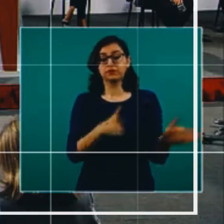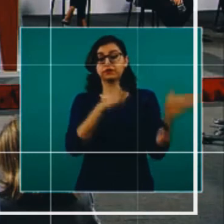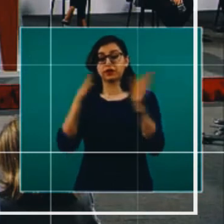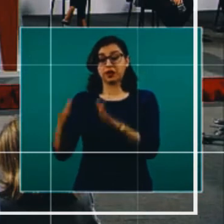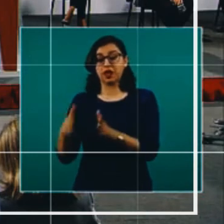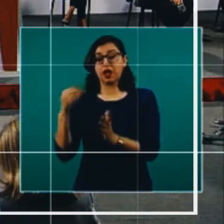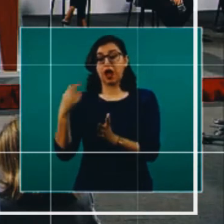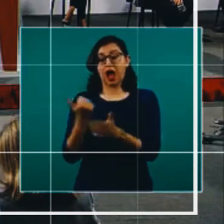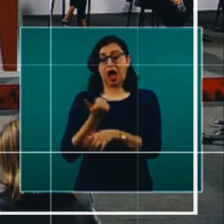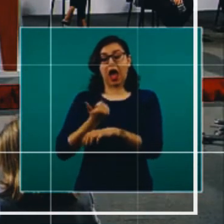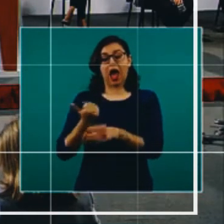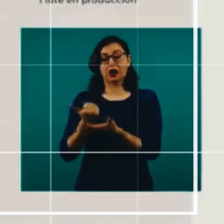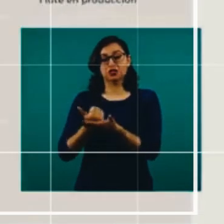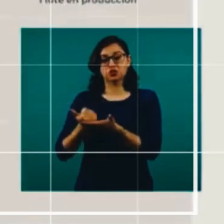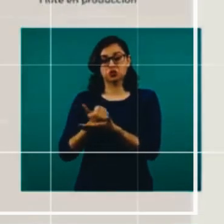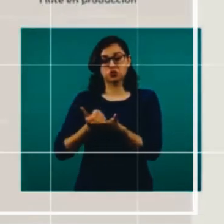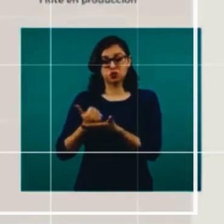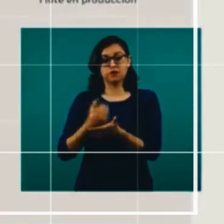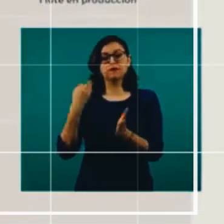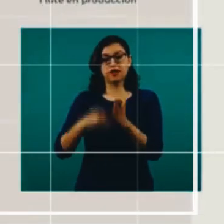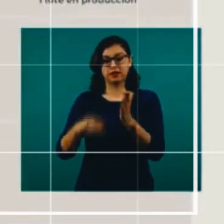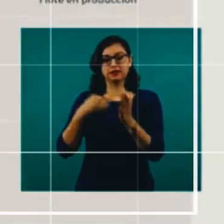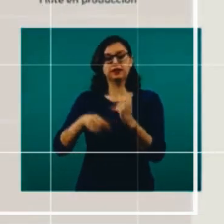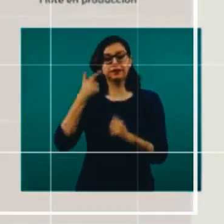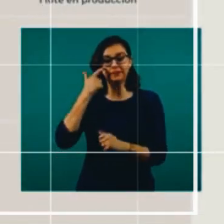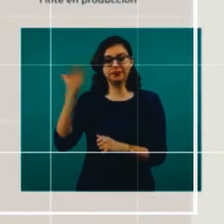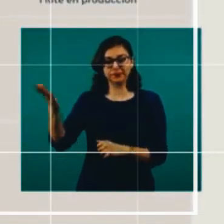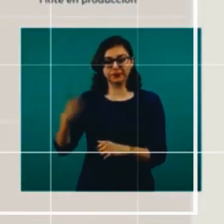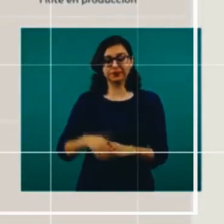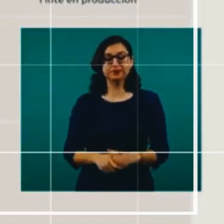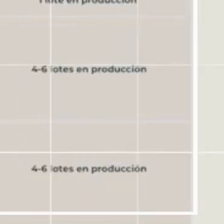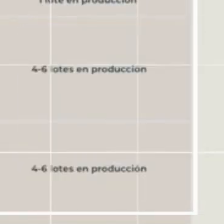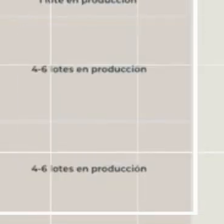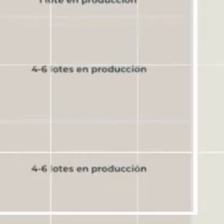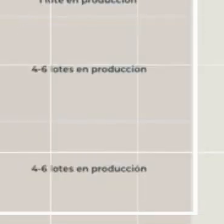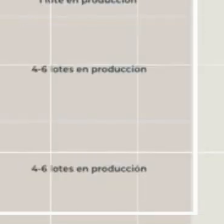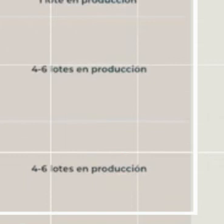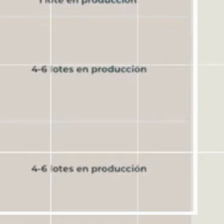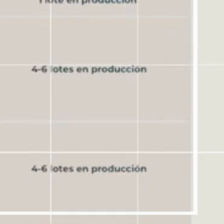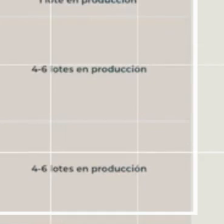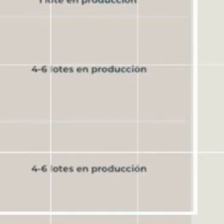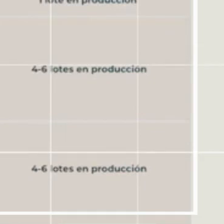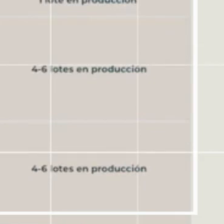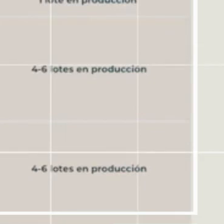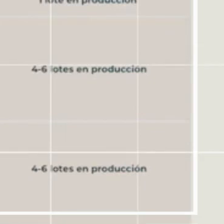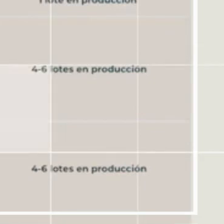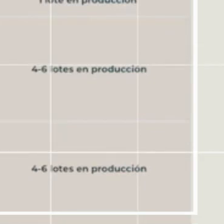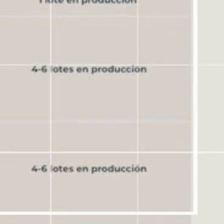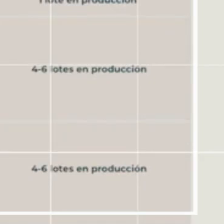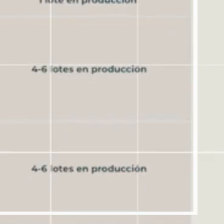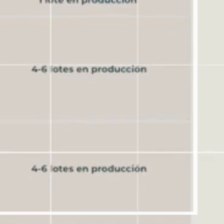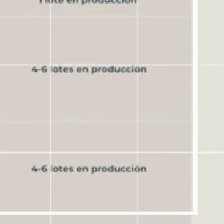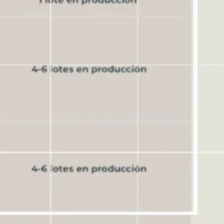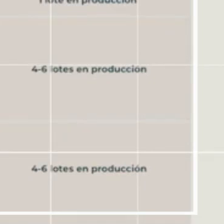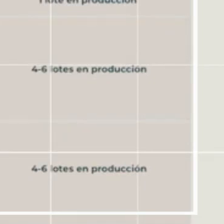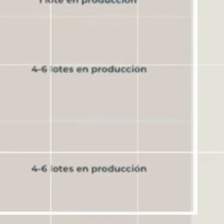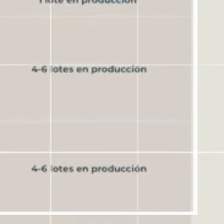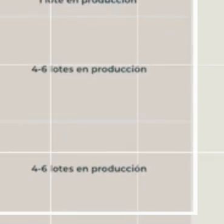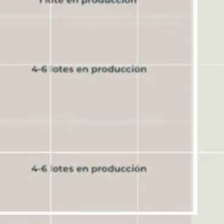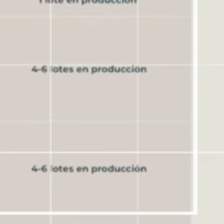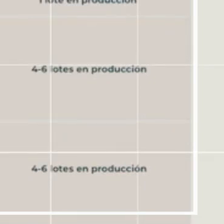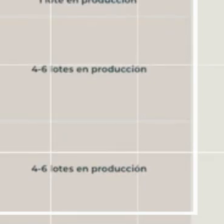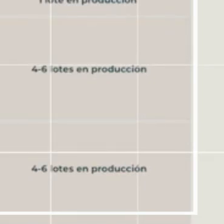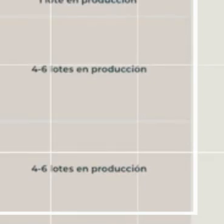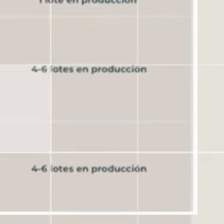analizando en este momento y en cuanto tengamos los resultados analíticos correspondientes, estaremos también en condiciones de